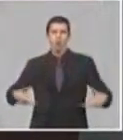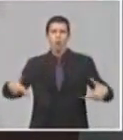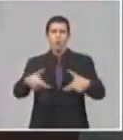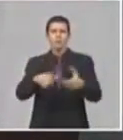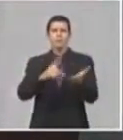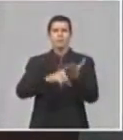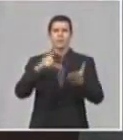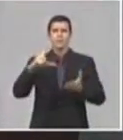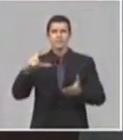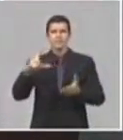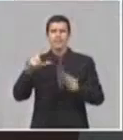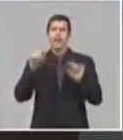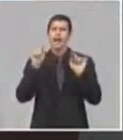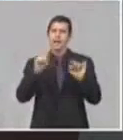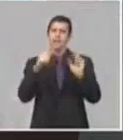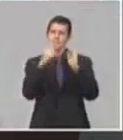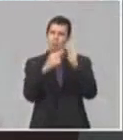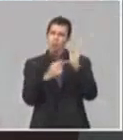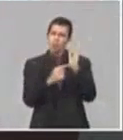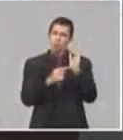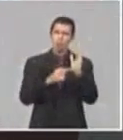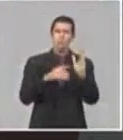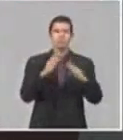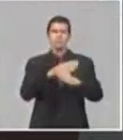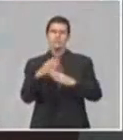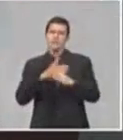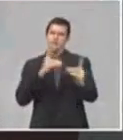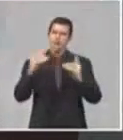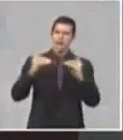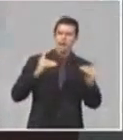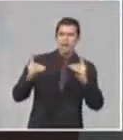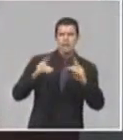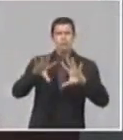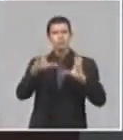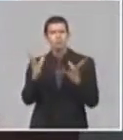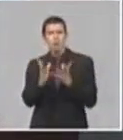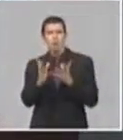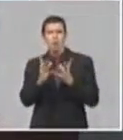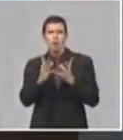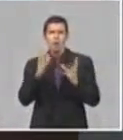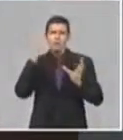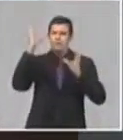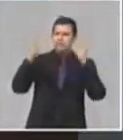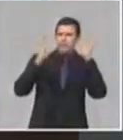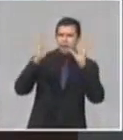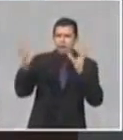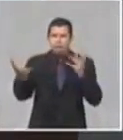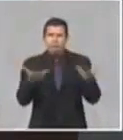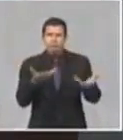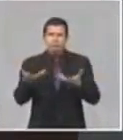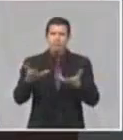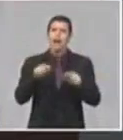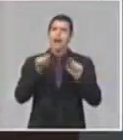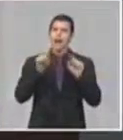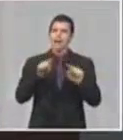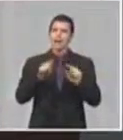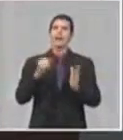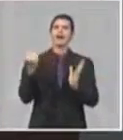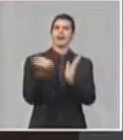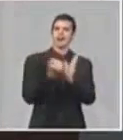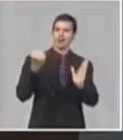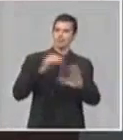conceptualización del modelo económico y social que se aprobó en el séptimo congreso sporting y de los lineamientos